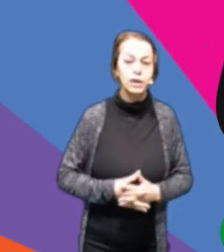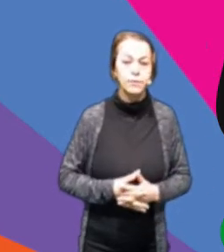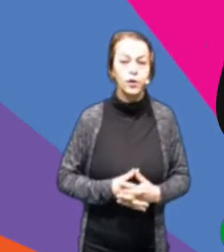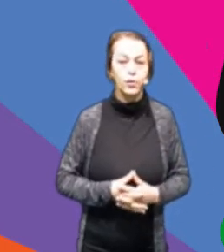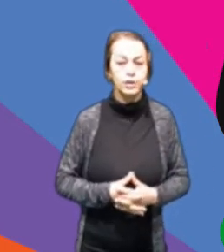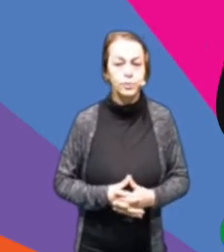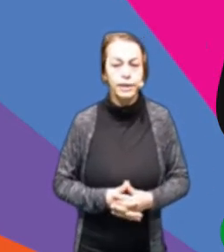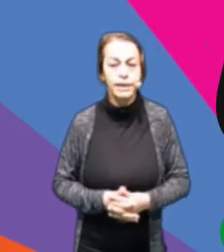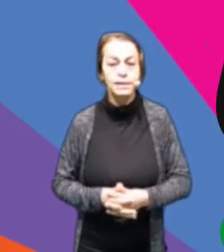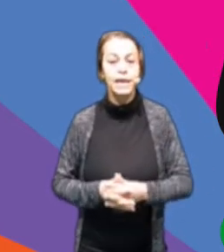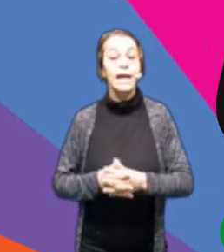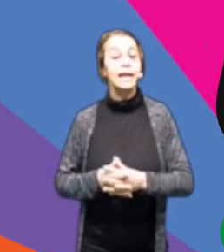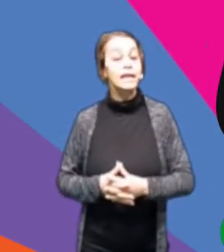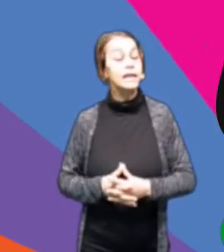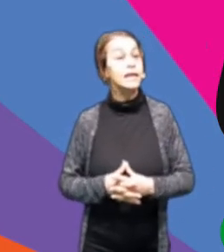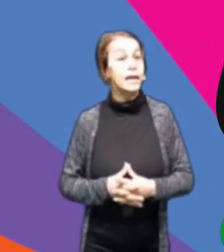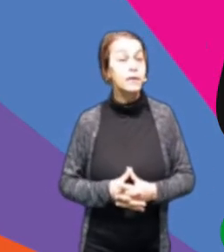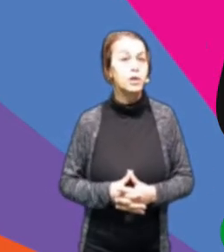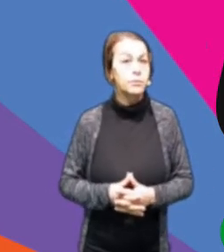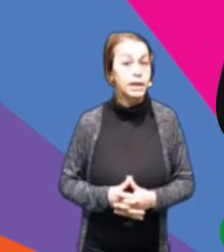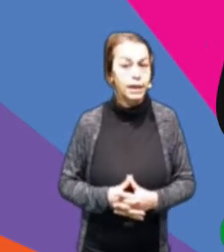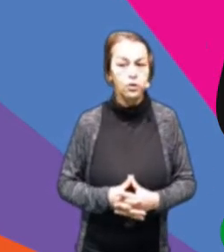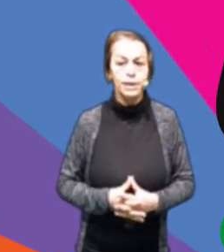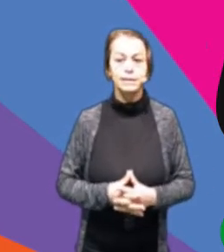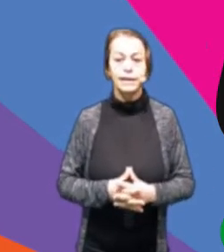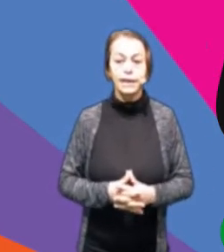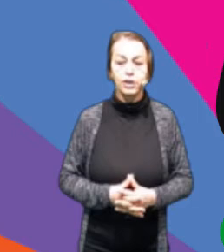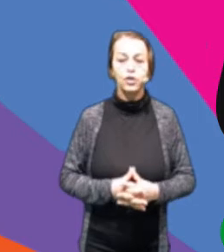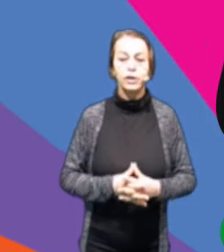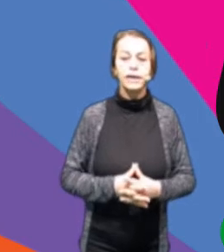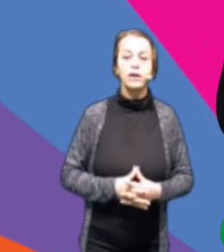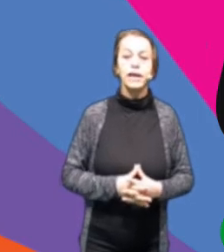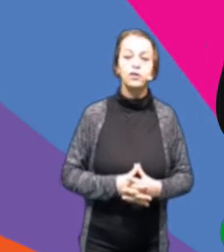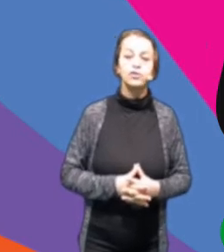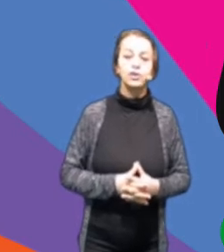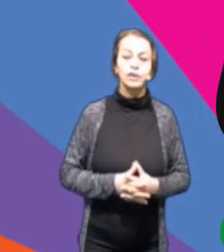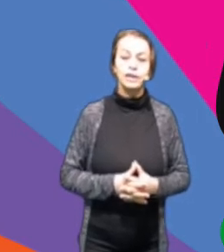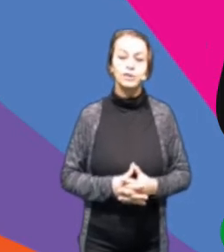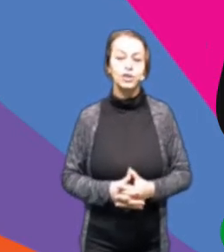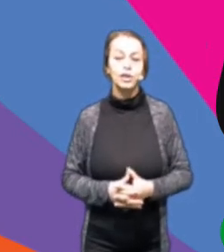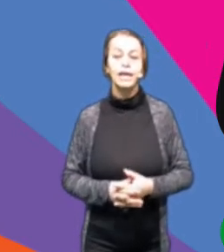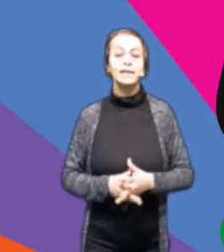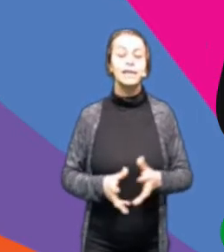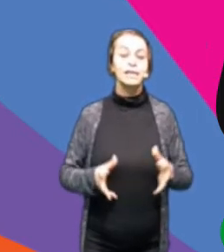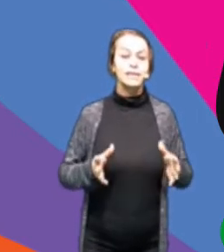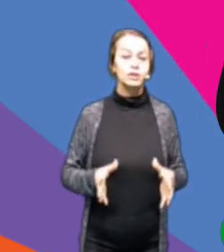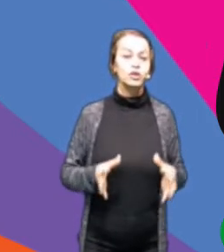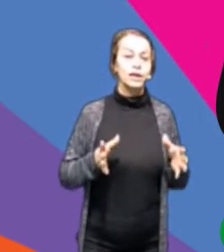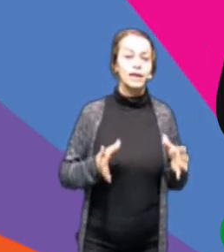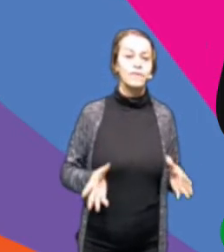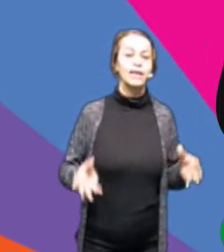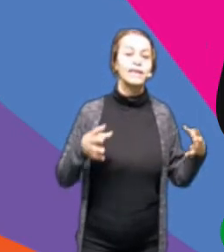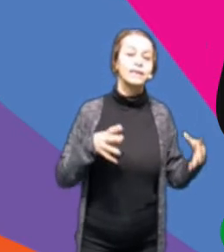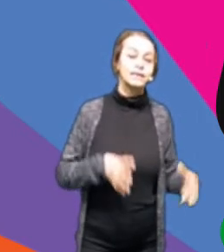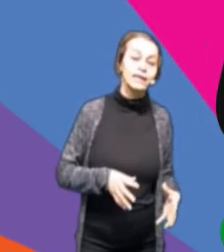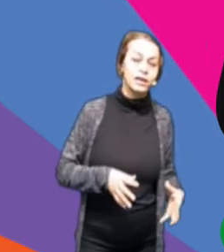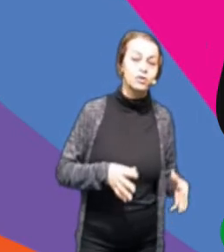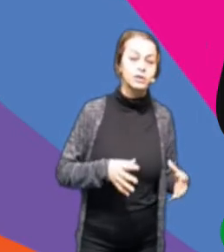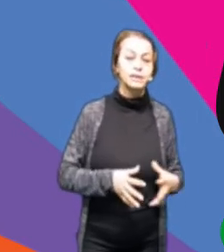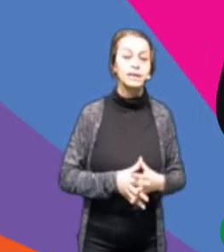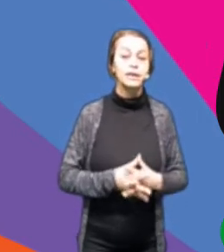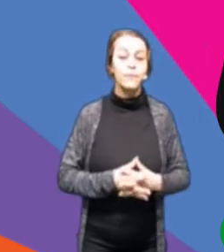turismo en nuestro país, liderada por el mercado brasileño, y la consolidación del sector a nivel